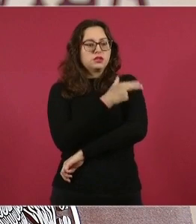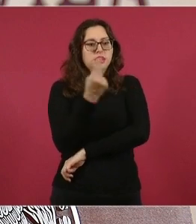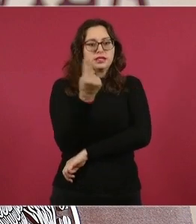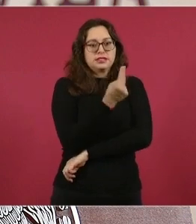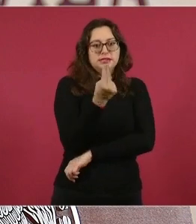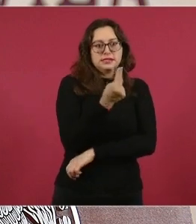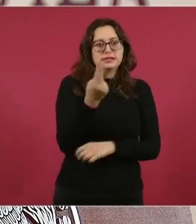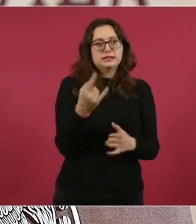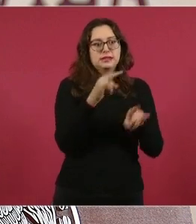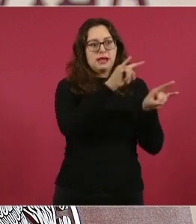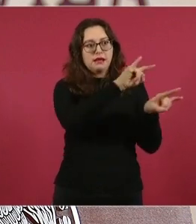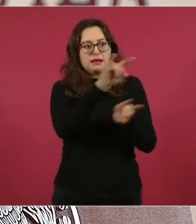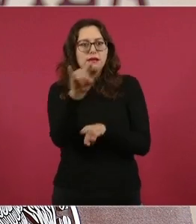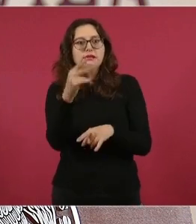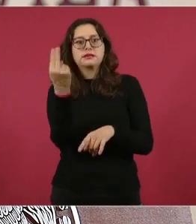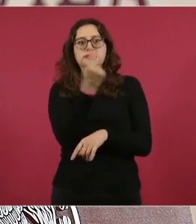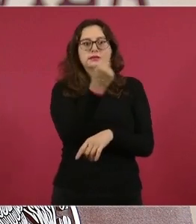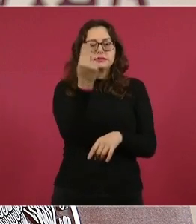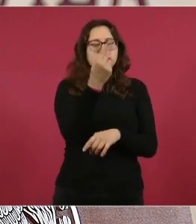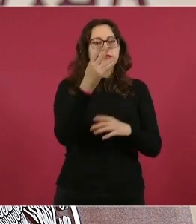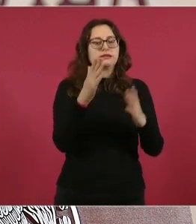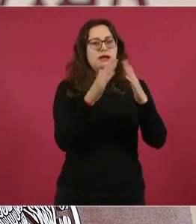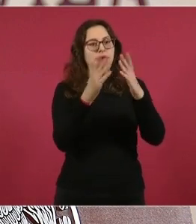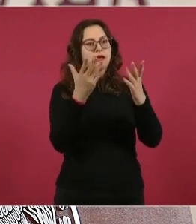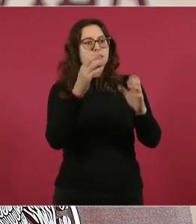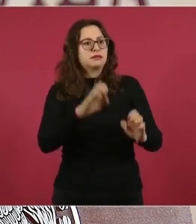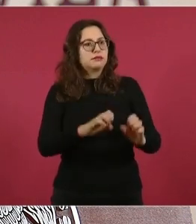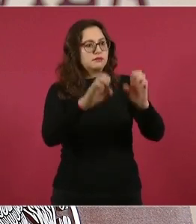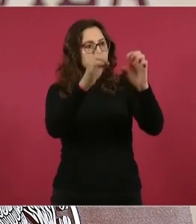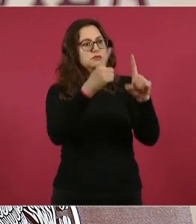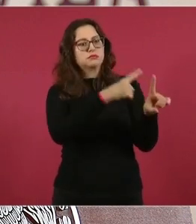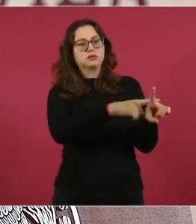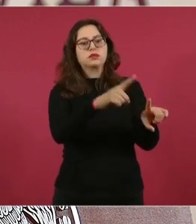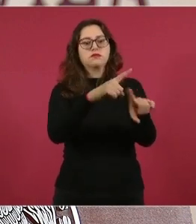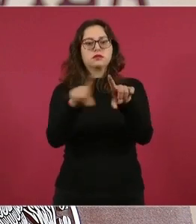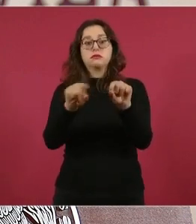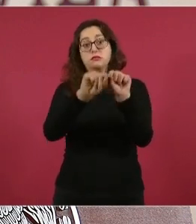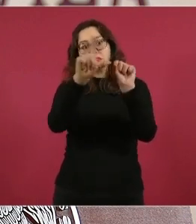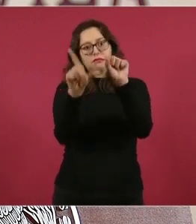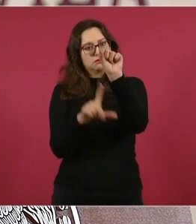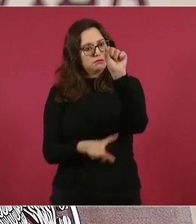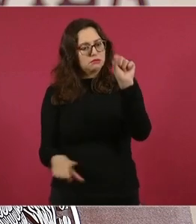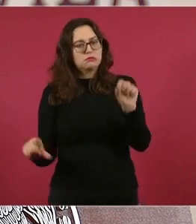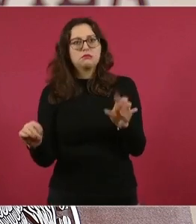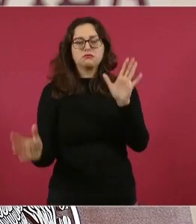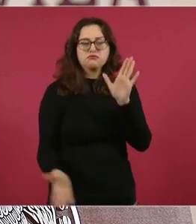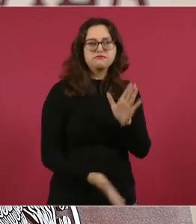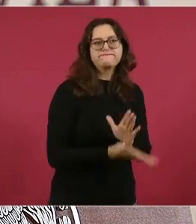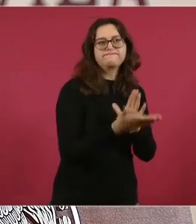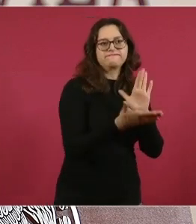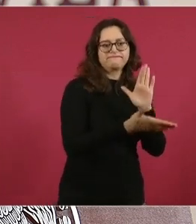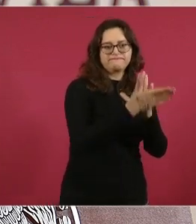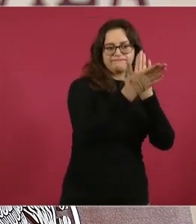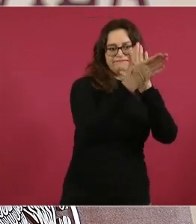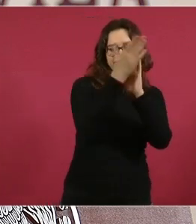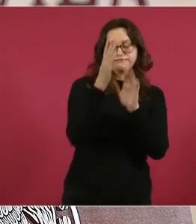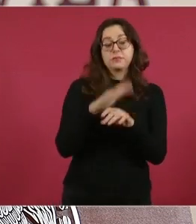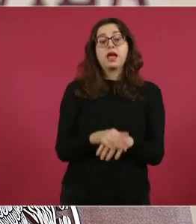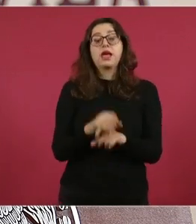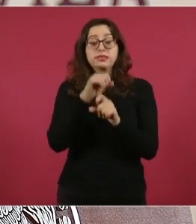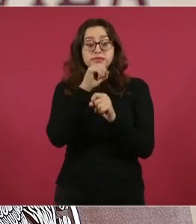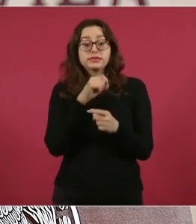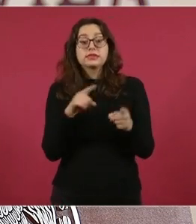territorio de nuestro país, salvaguardando la seguridad de los ciudadanos. También han participado